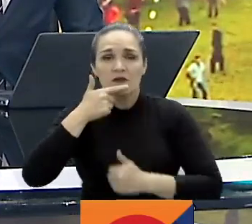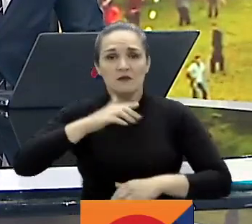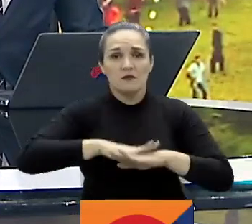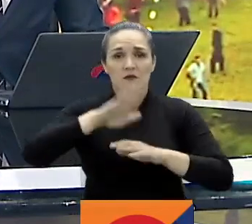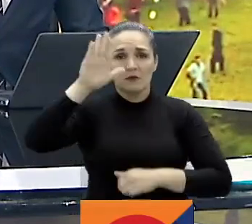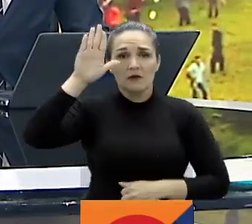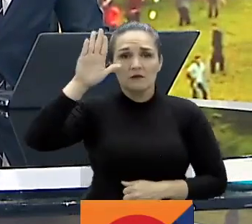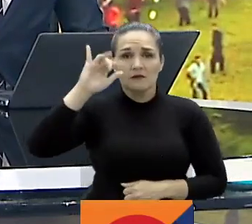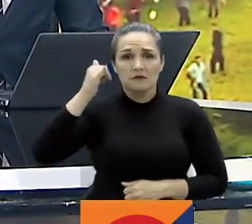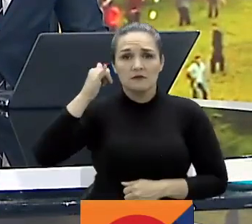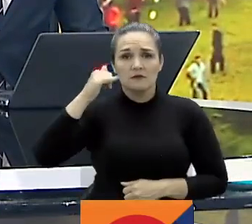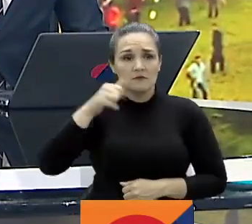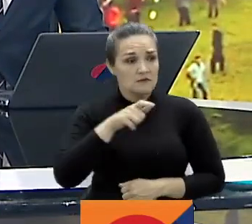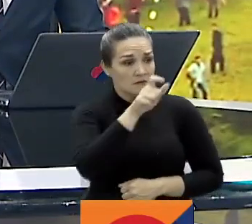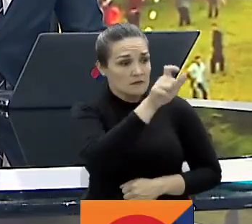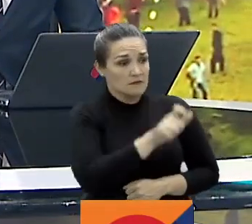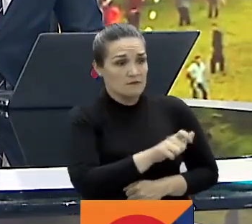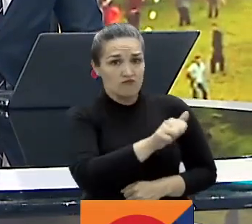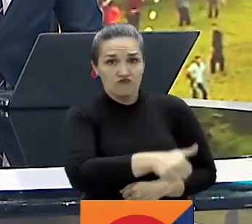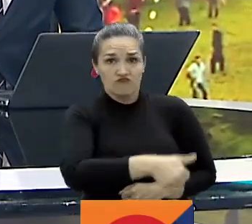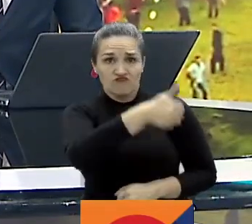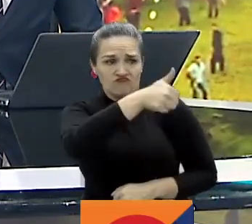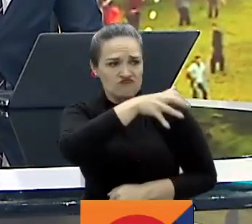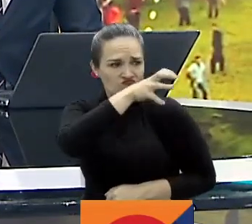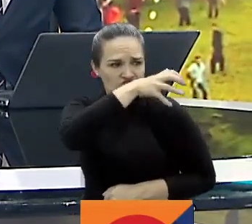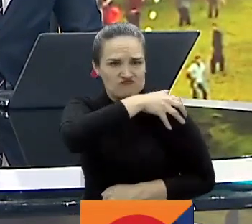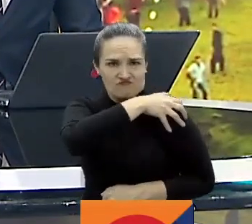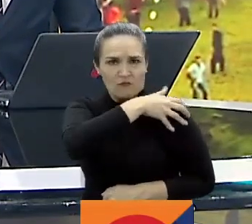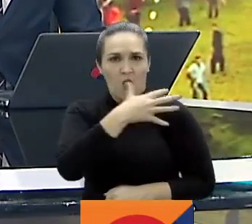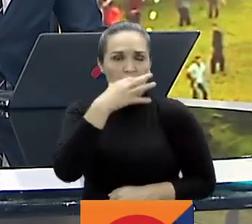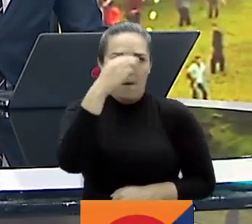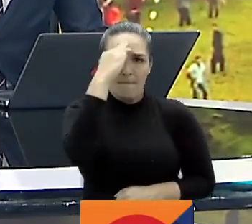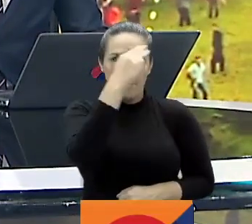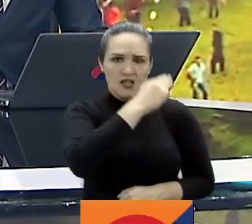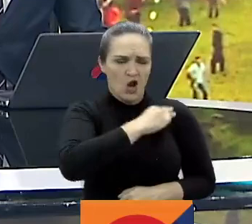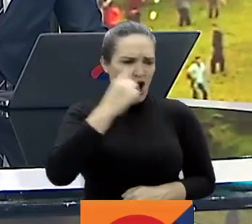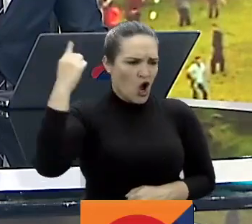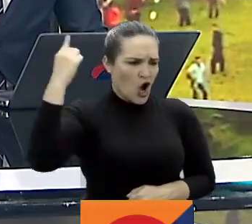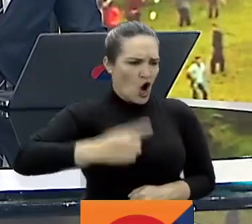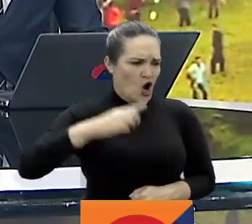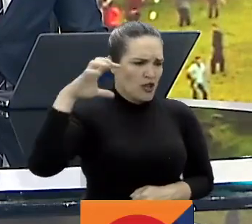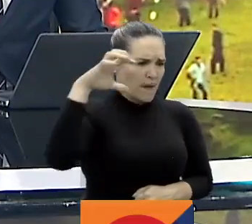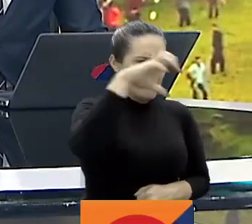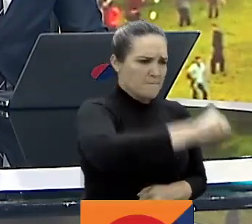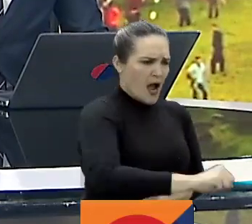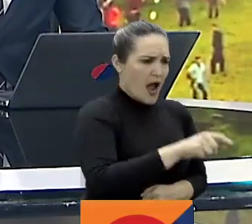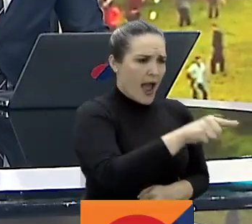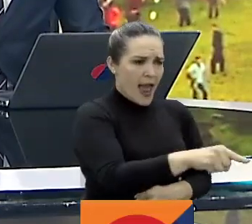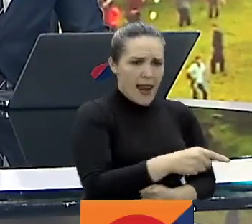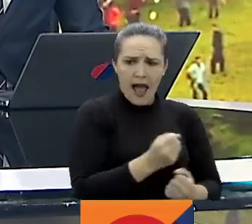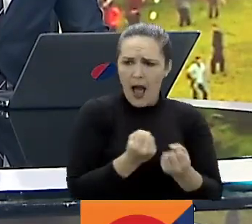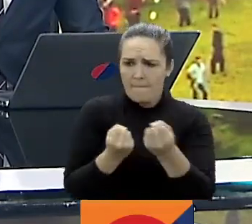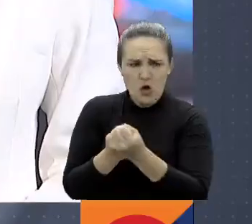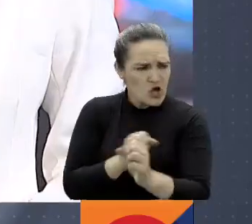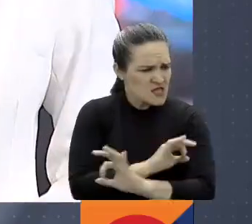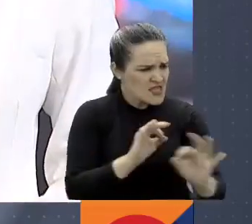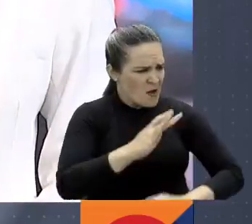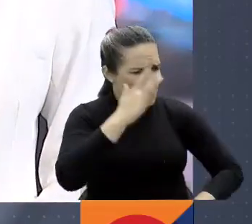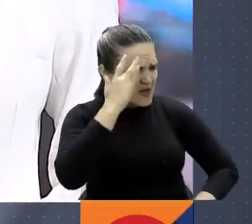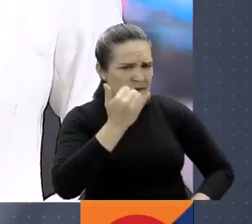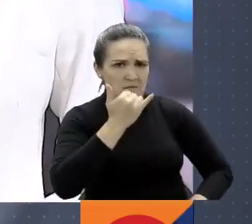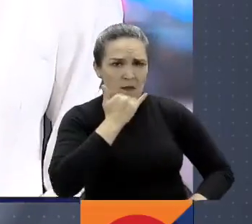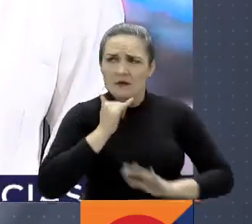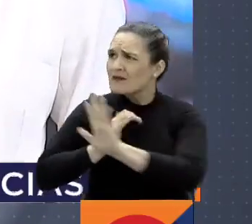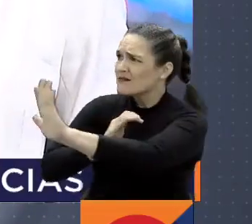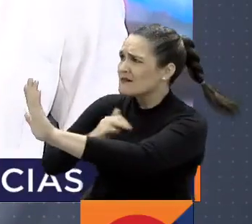el jefe de estado salió en defensa del Coronel Javier Castro a quien le dictaron orden de captura por posible omisión de apoyo Luisa Barber y